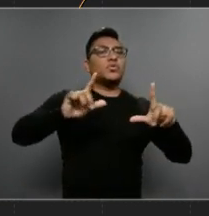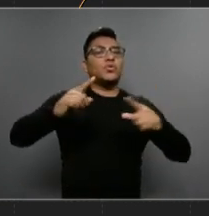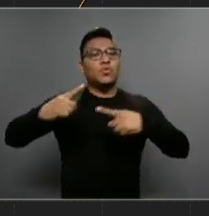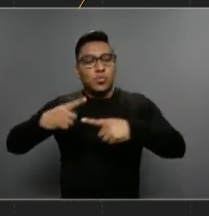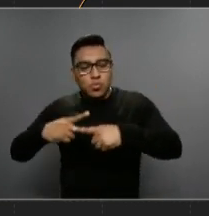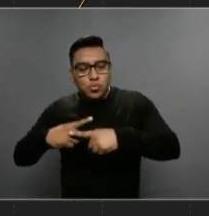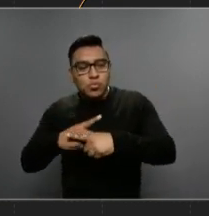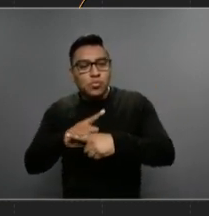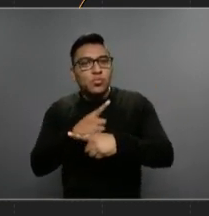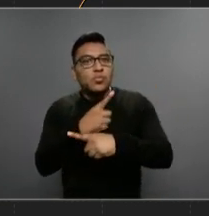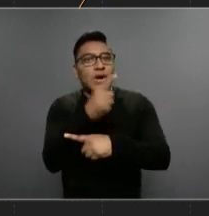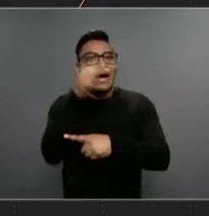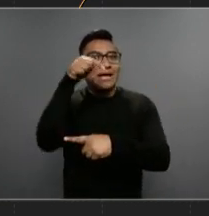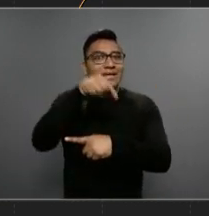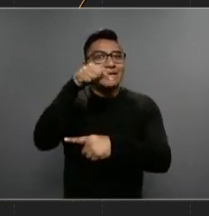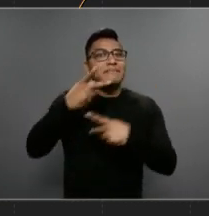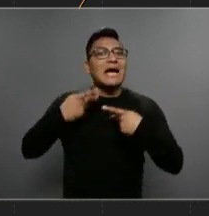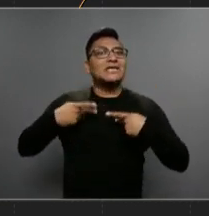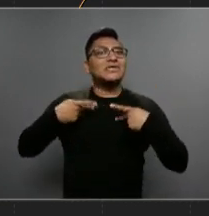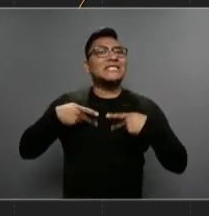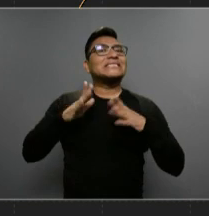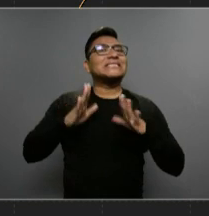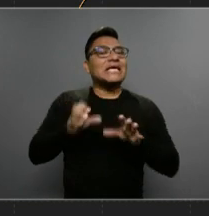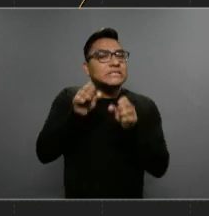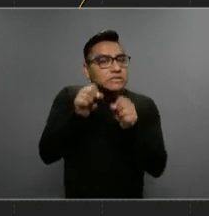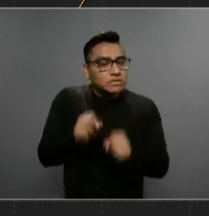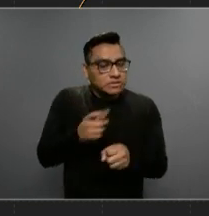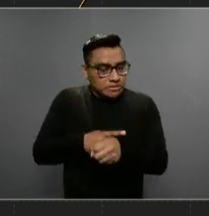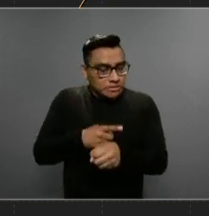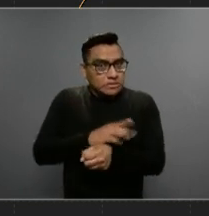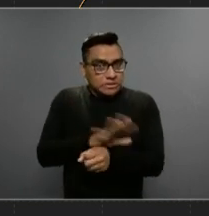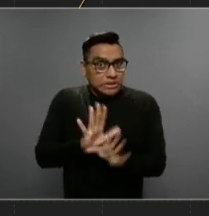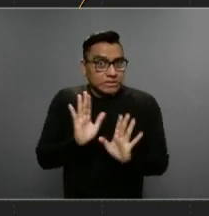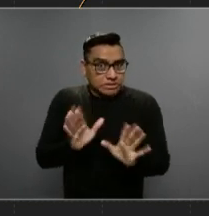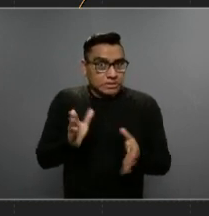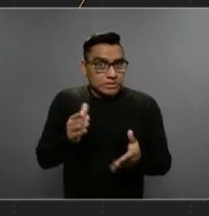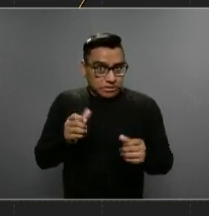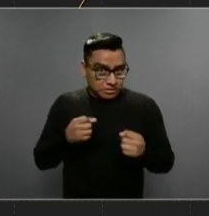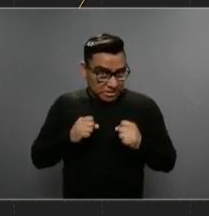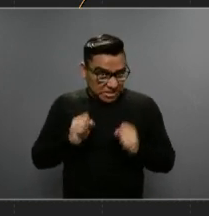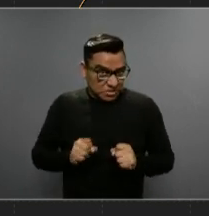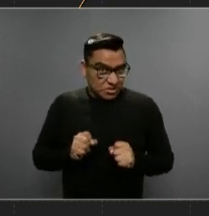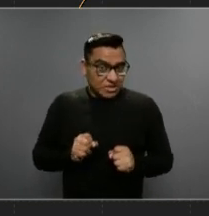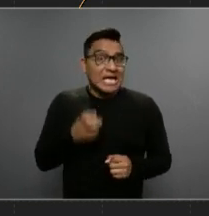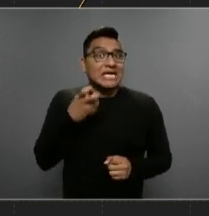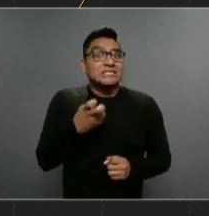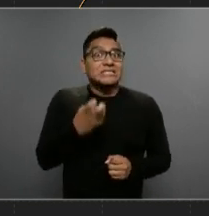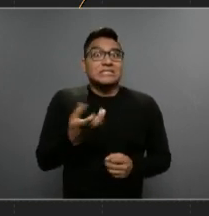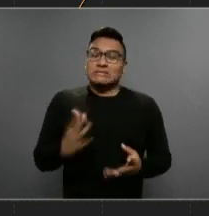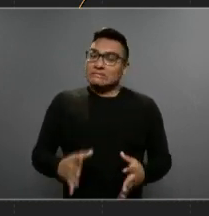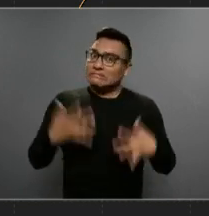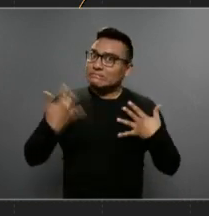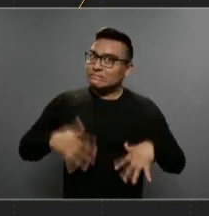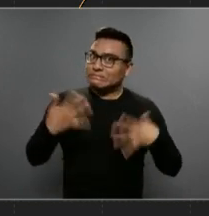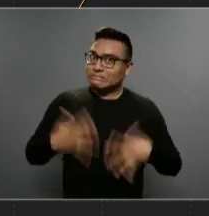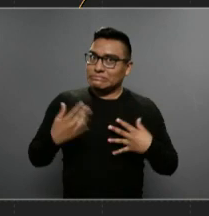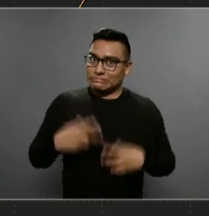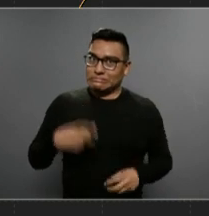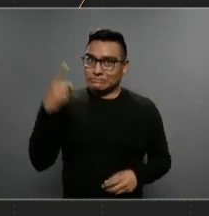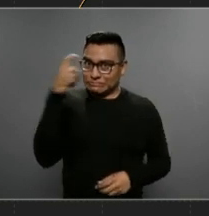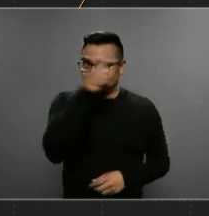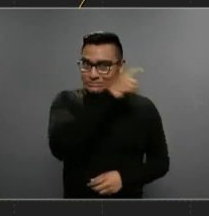de casos confirmados. Y es una cosa de verdad escalofriante porque